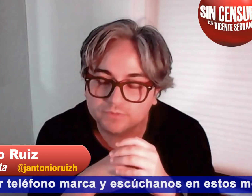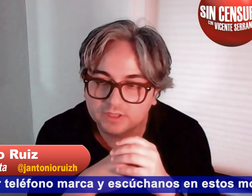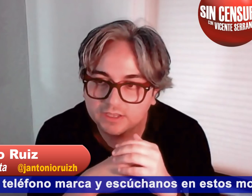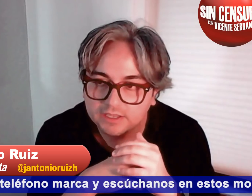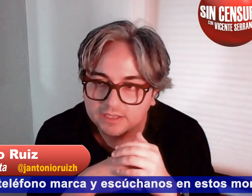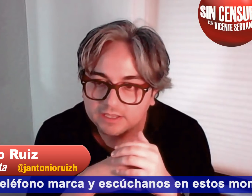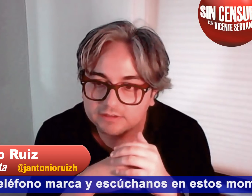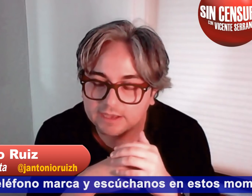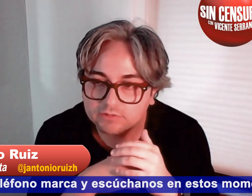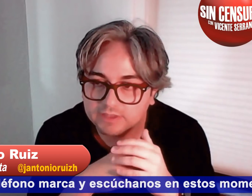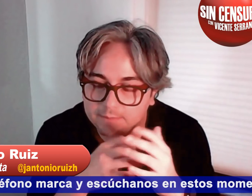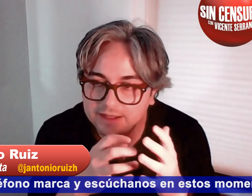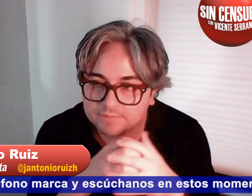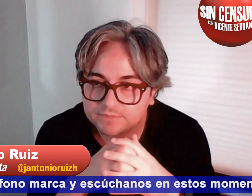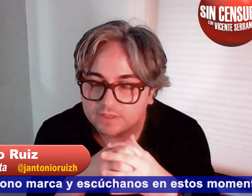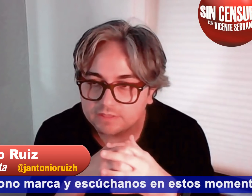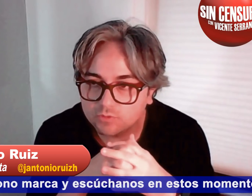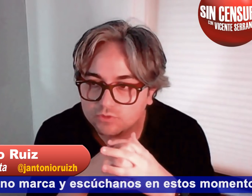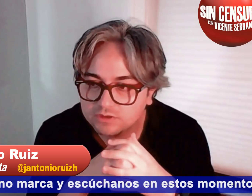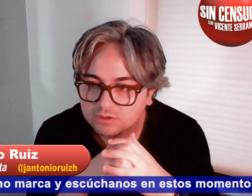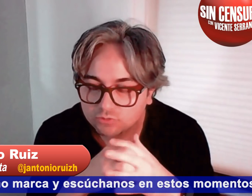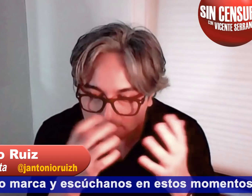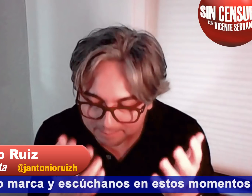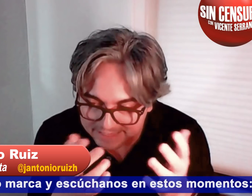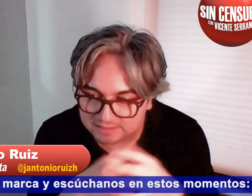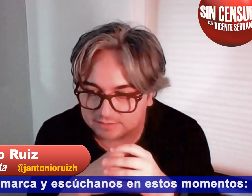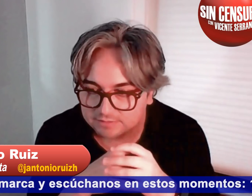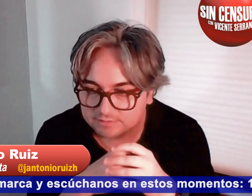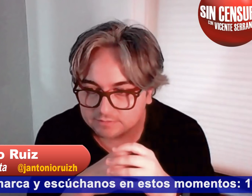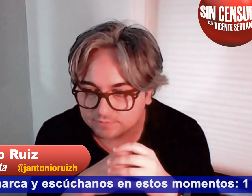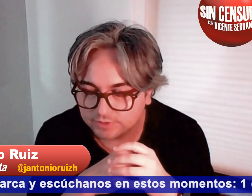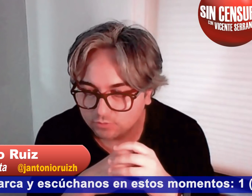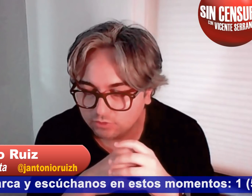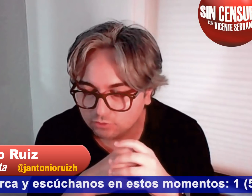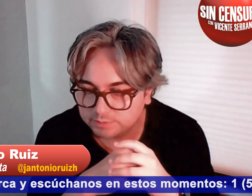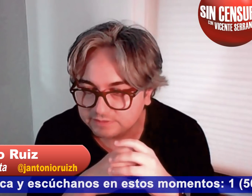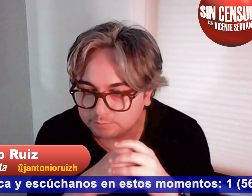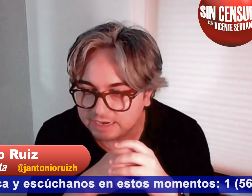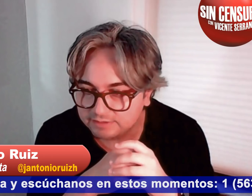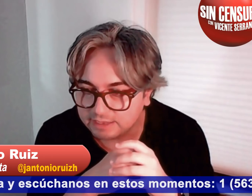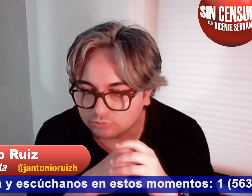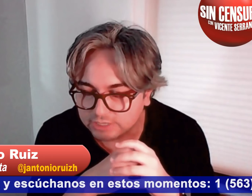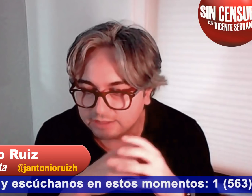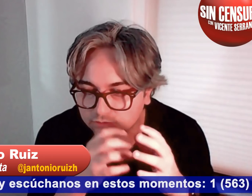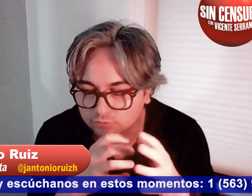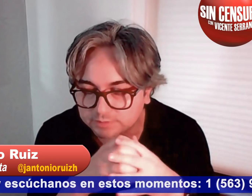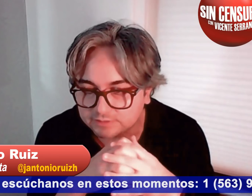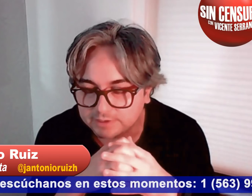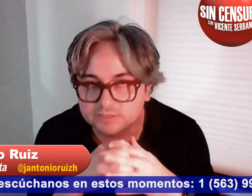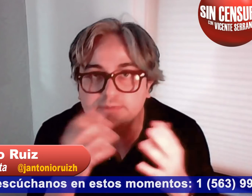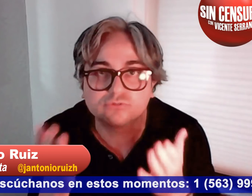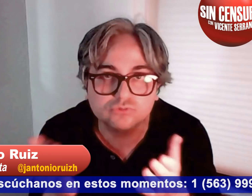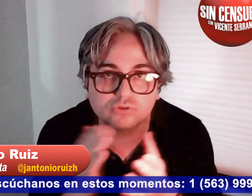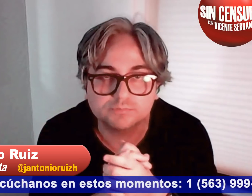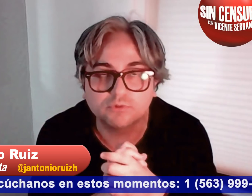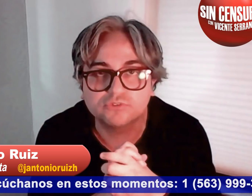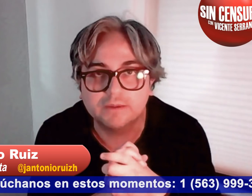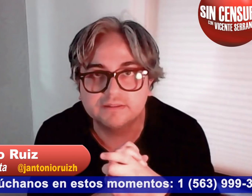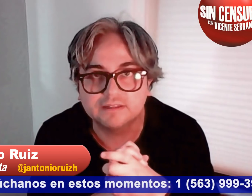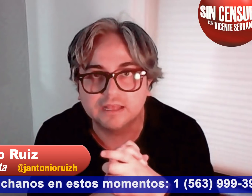perro. Se habla nuevamente de uno de los principales acusados, de los principales